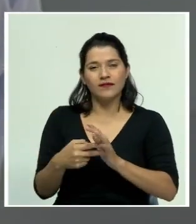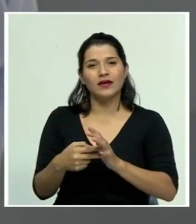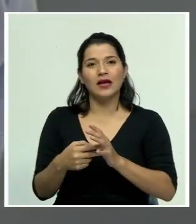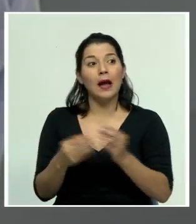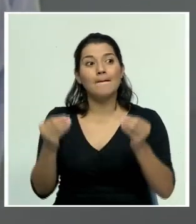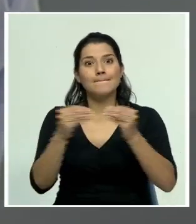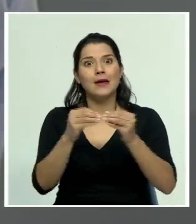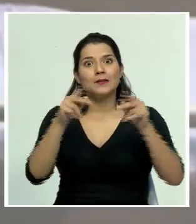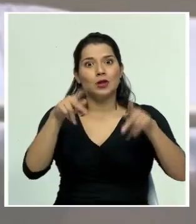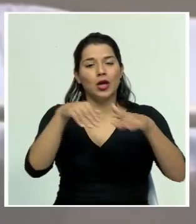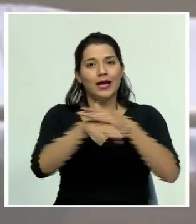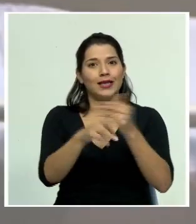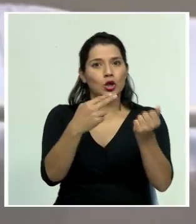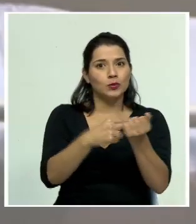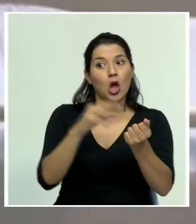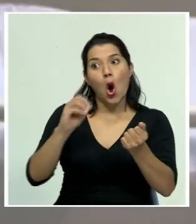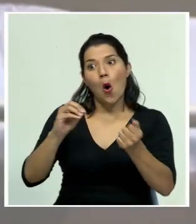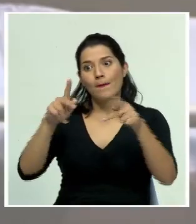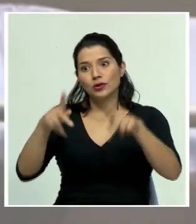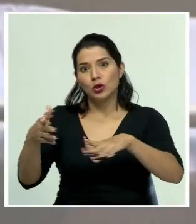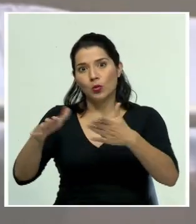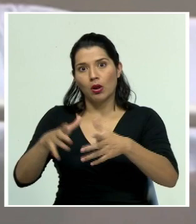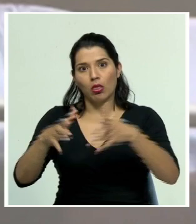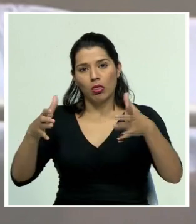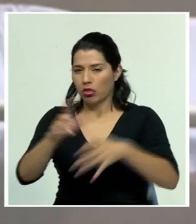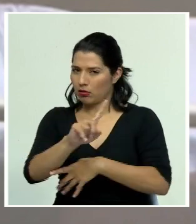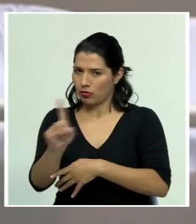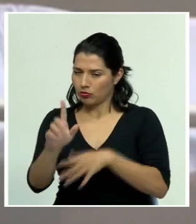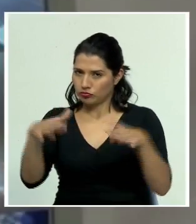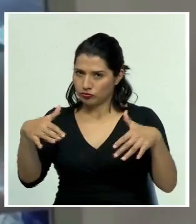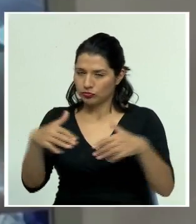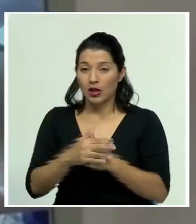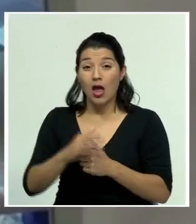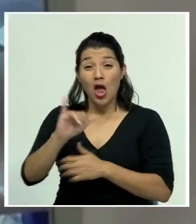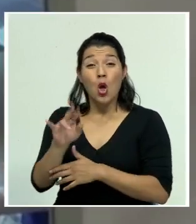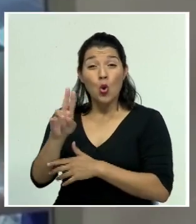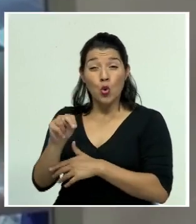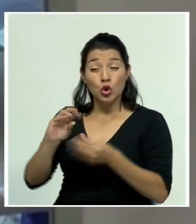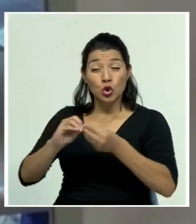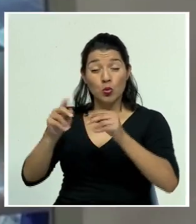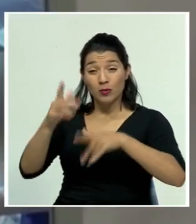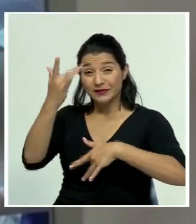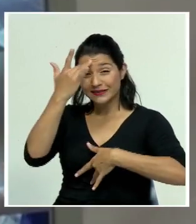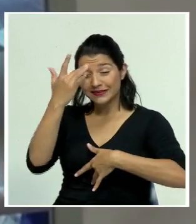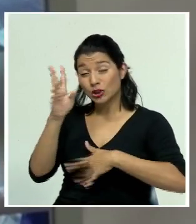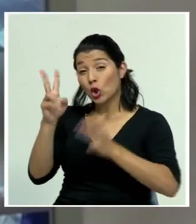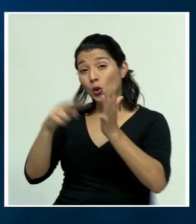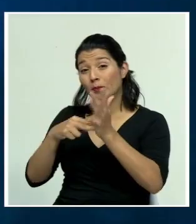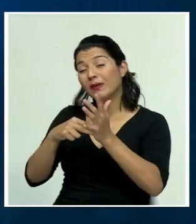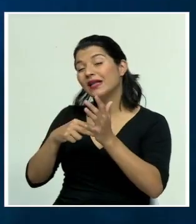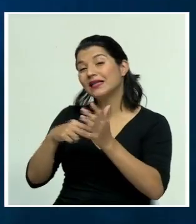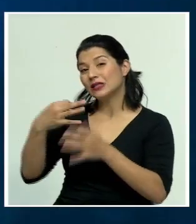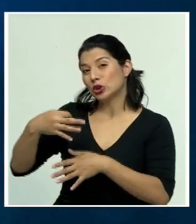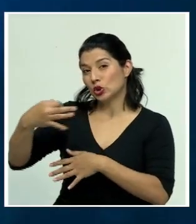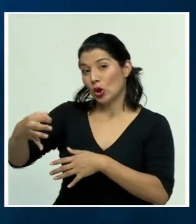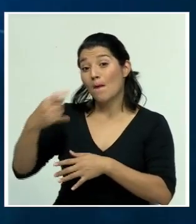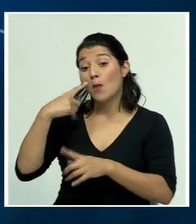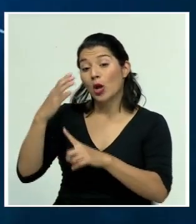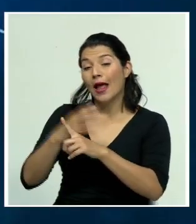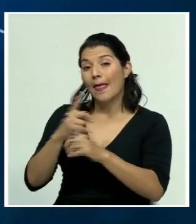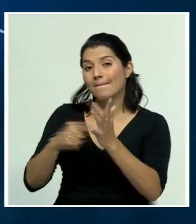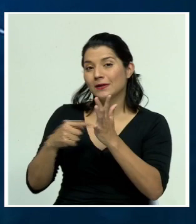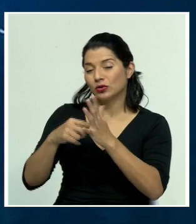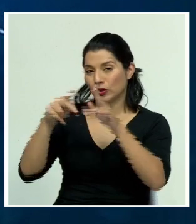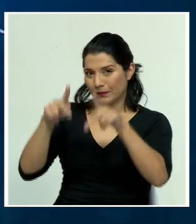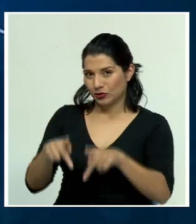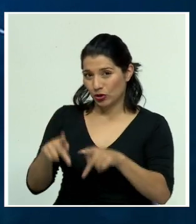ni tampoco en el número de fallecidos. En junio, los casos llegaron a un máximo de 2.000 infecciones diarias por millón de habitantes. Los